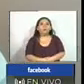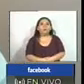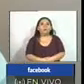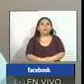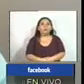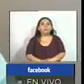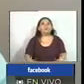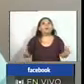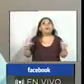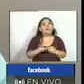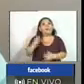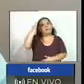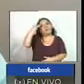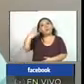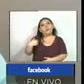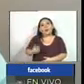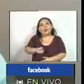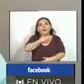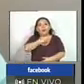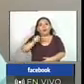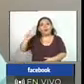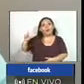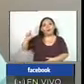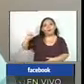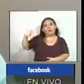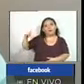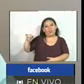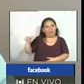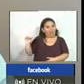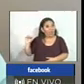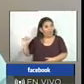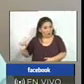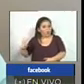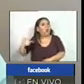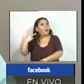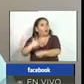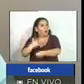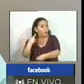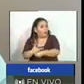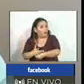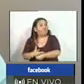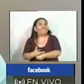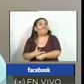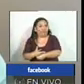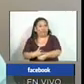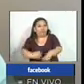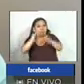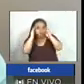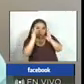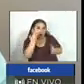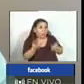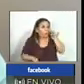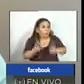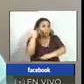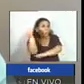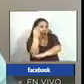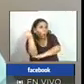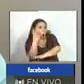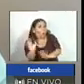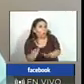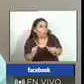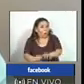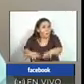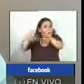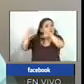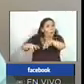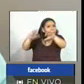Tenemos a la periodista Ligia Toledo desde Guatemala, país que se encuentra en alerta por la posible llegada de la tormenta